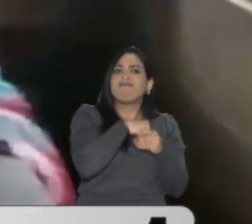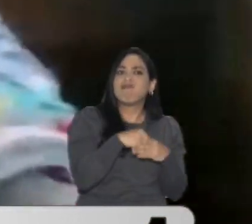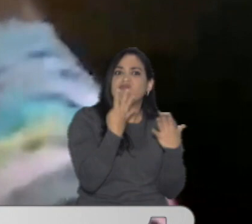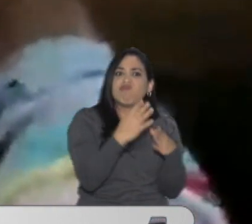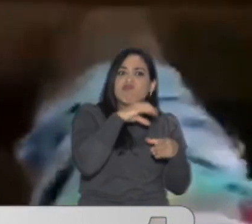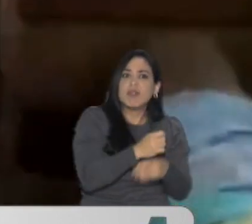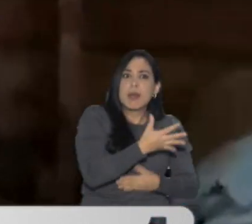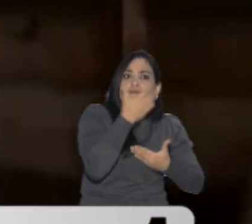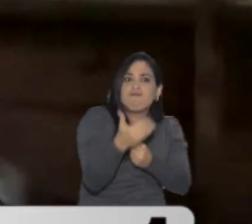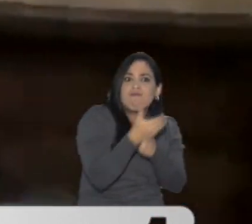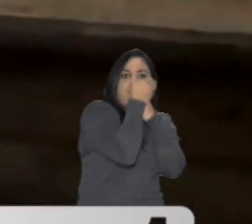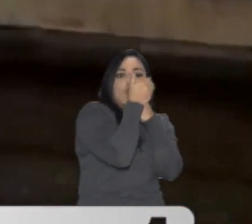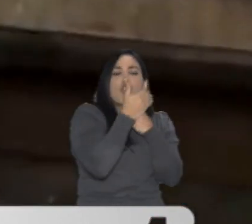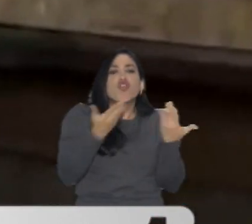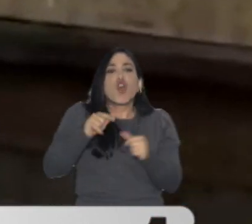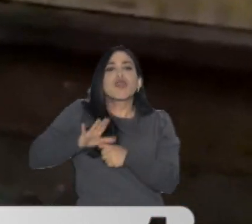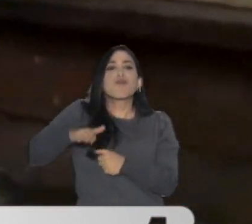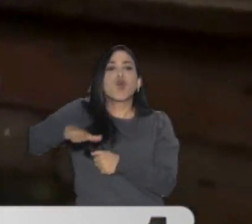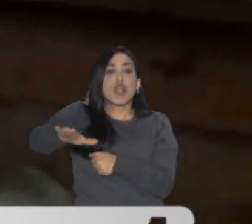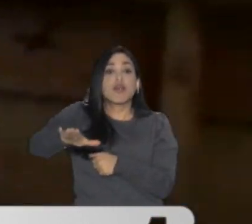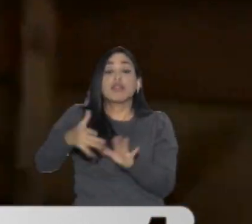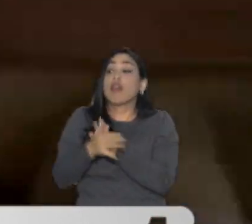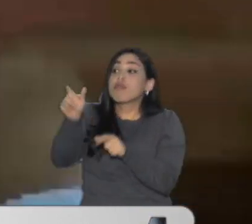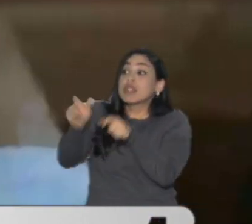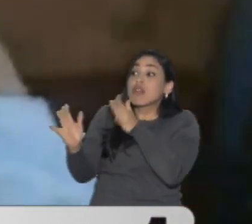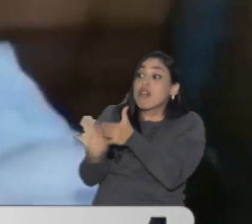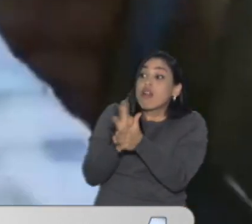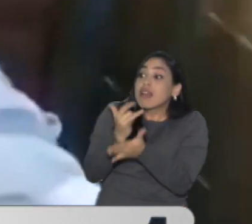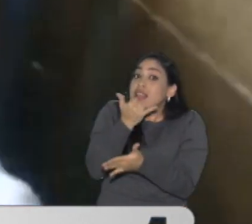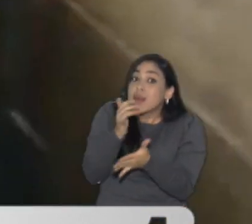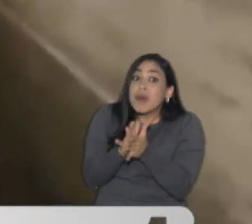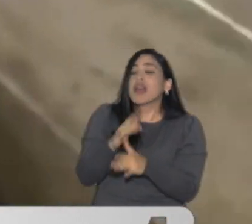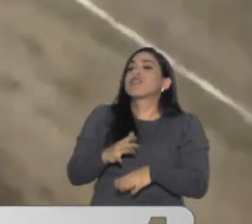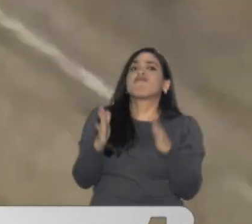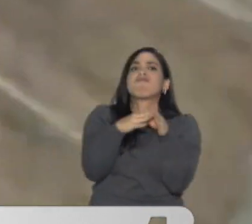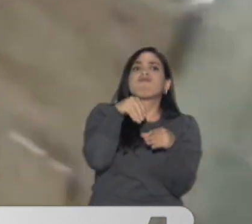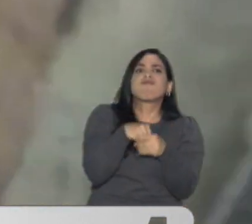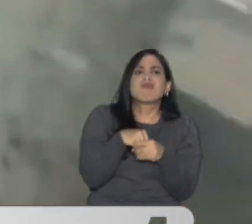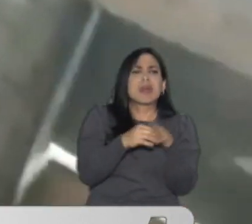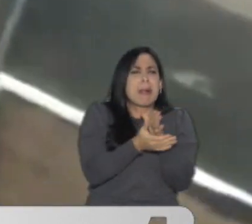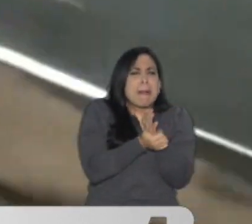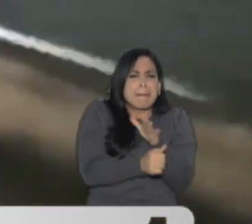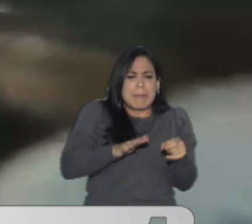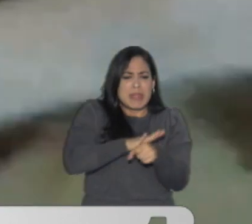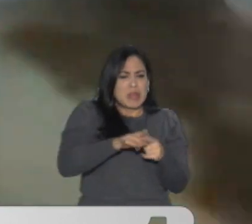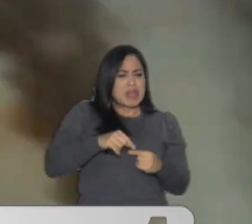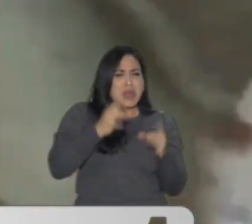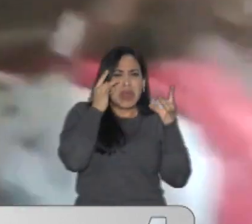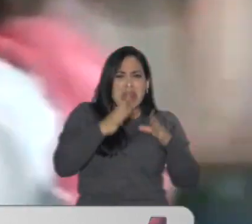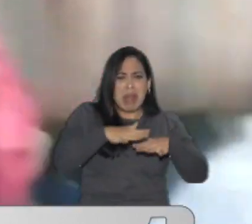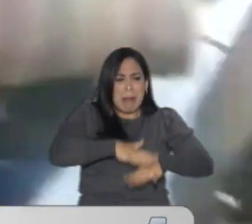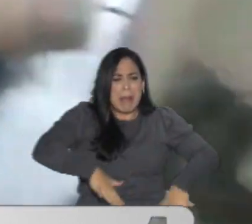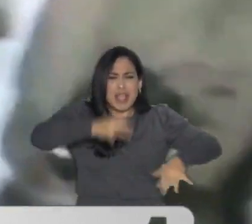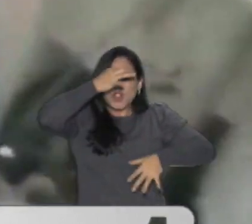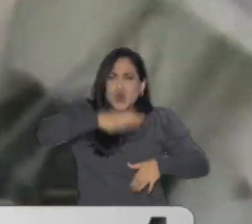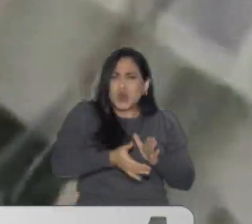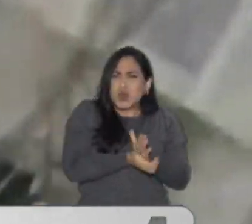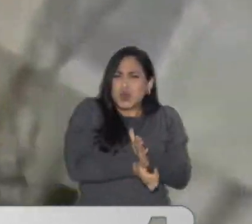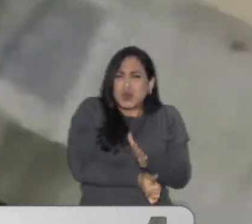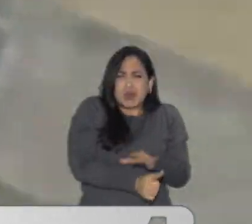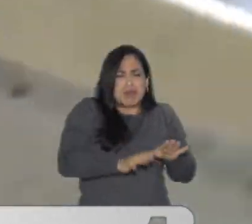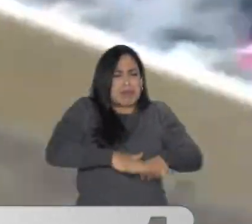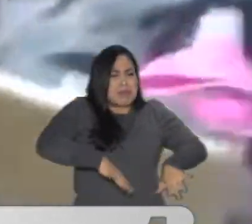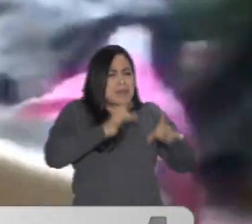el puerto de Buenaventura. De acuerdo con el ente acusador, este sujeto los mantenía en condiciones deplorables sanitarias y en pobreza